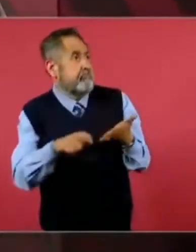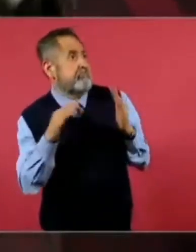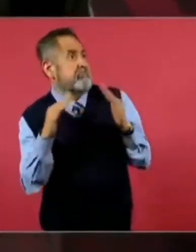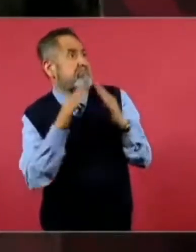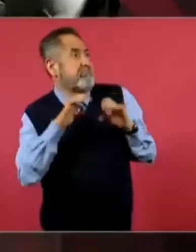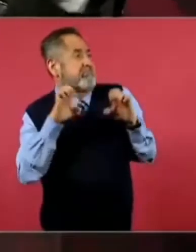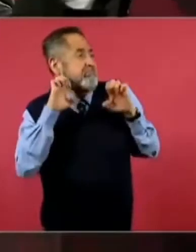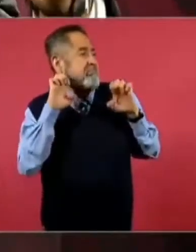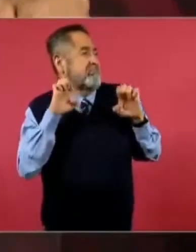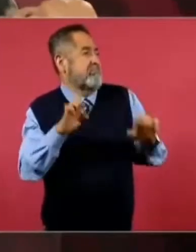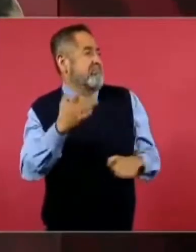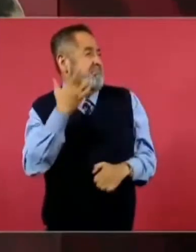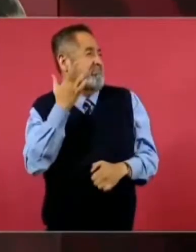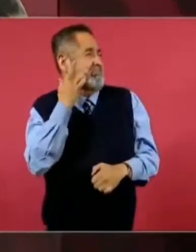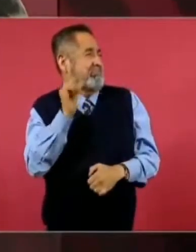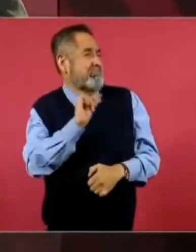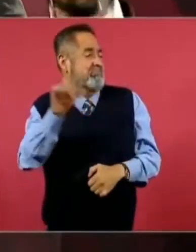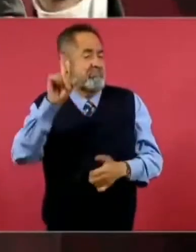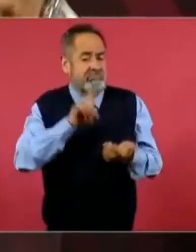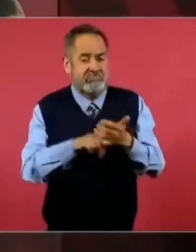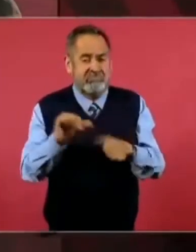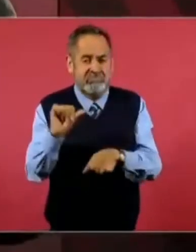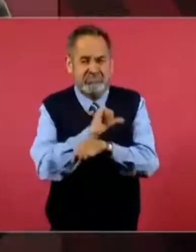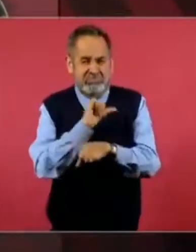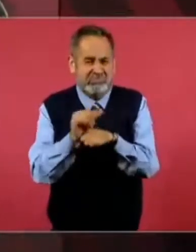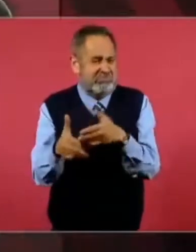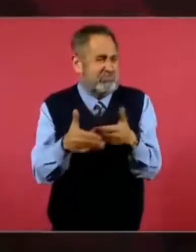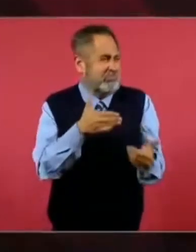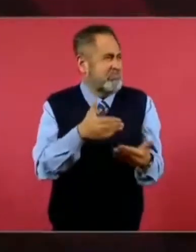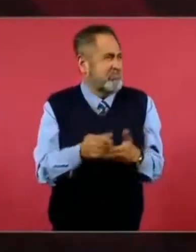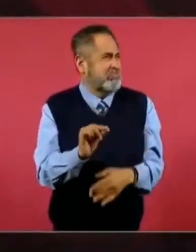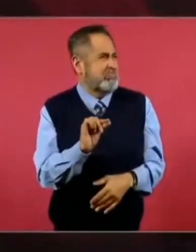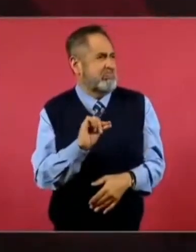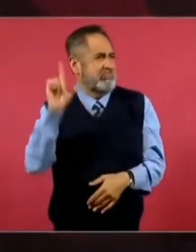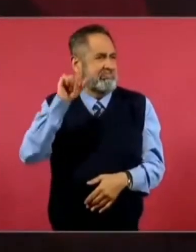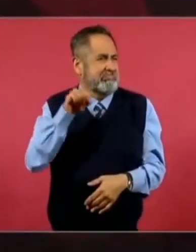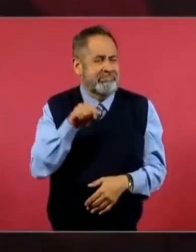el carro último modelo